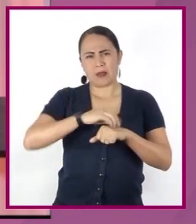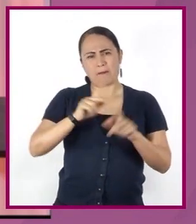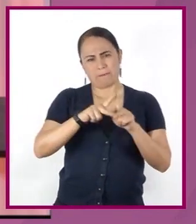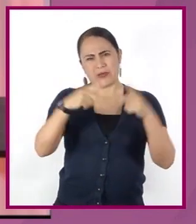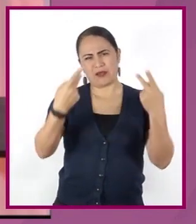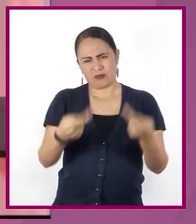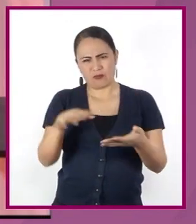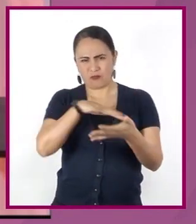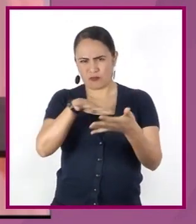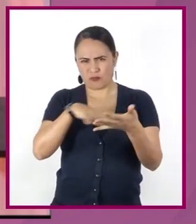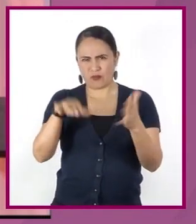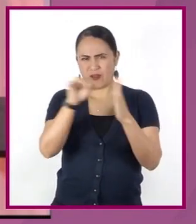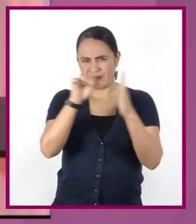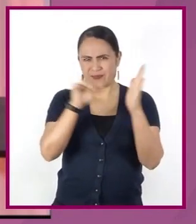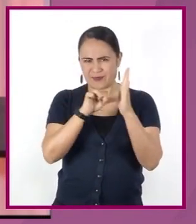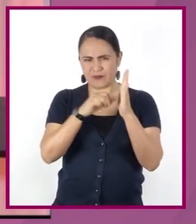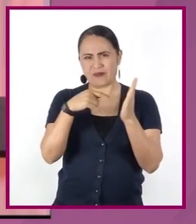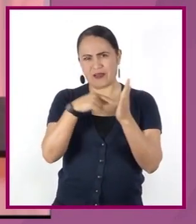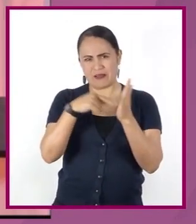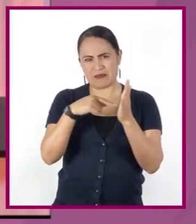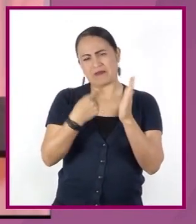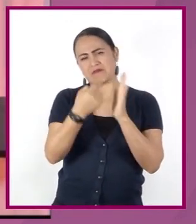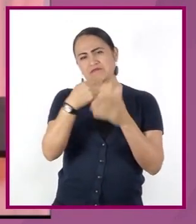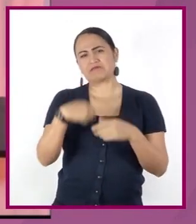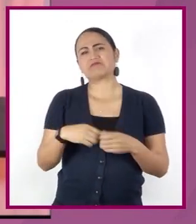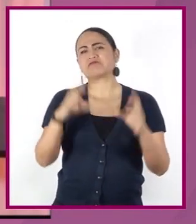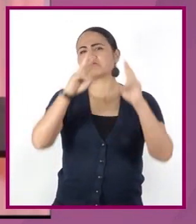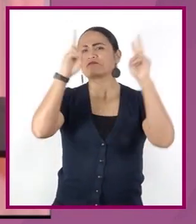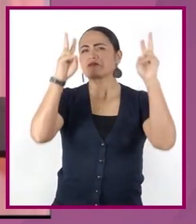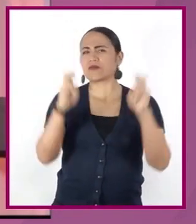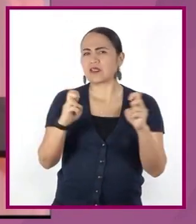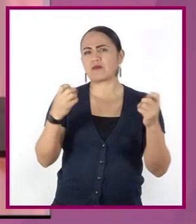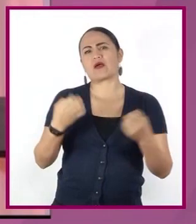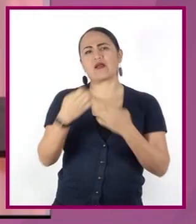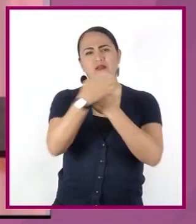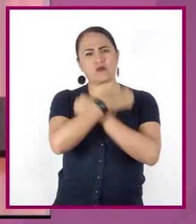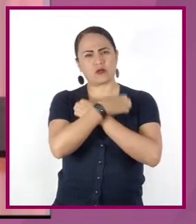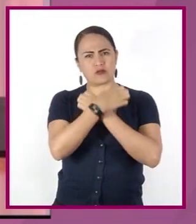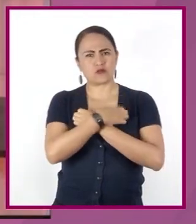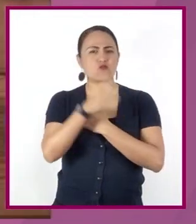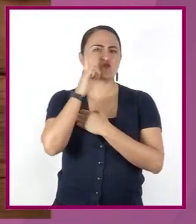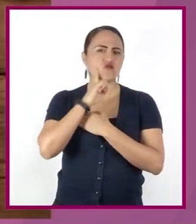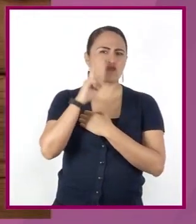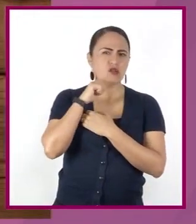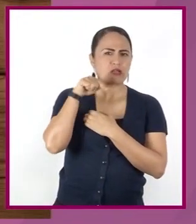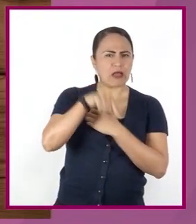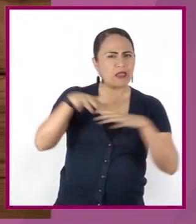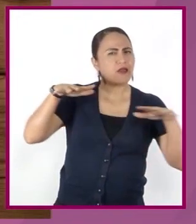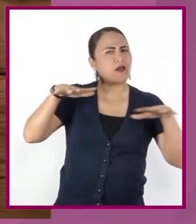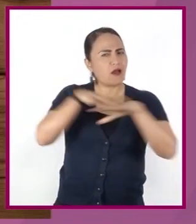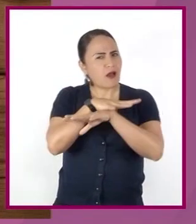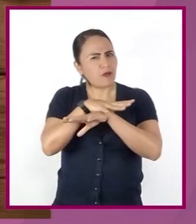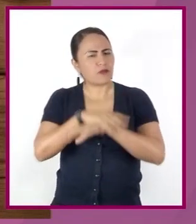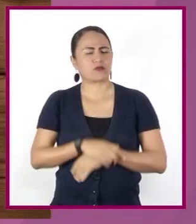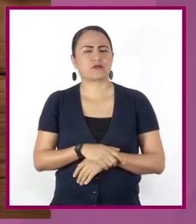periodísticos, como en el siguiente, que trata sobre los cambios en la educación de las mujeres.